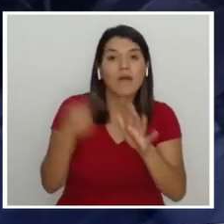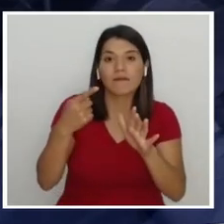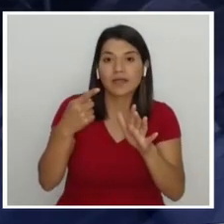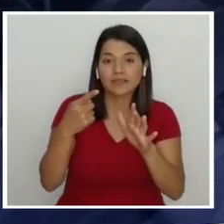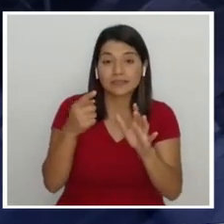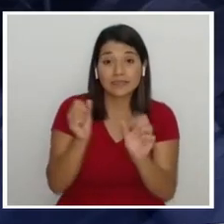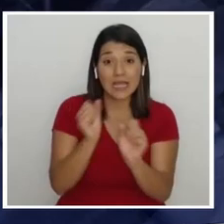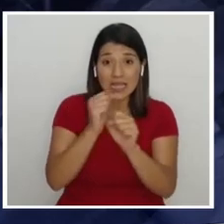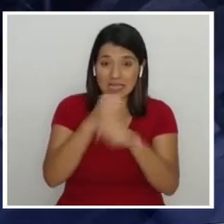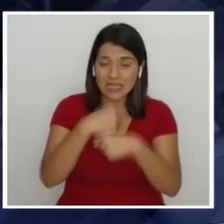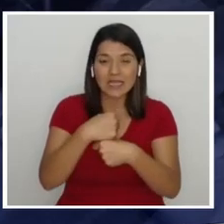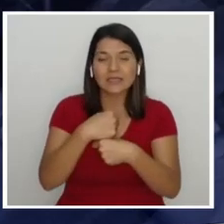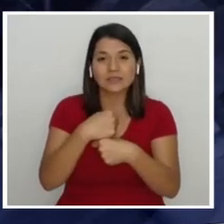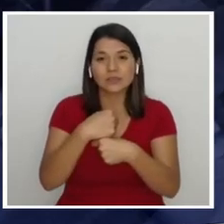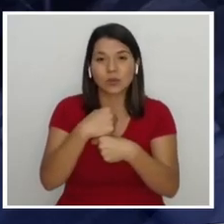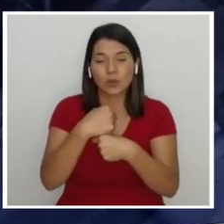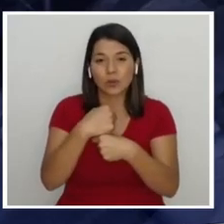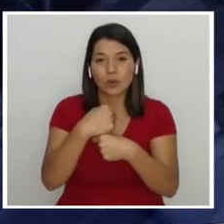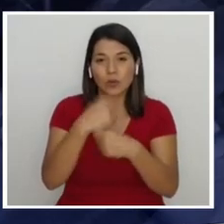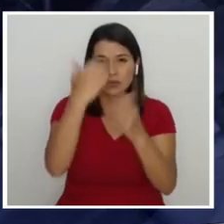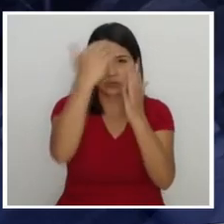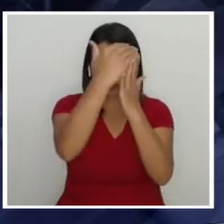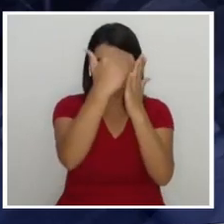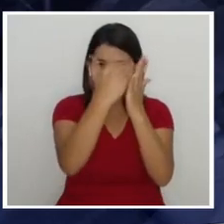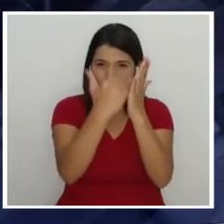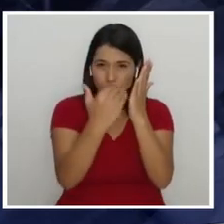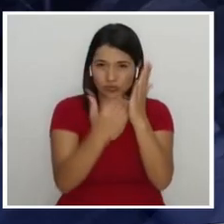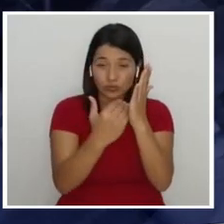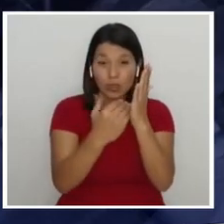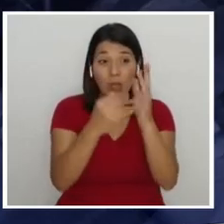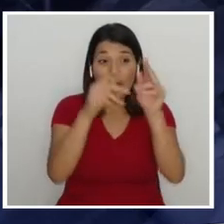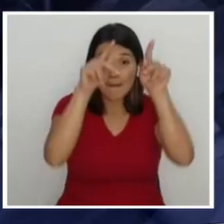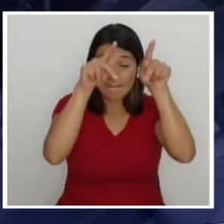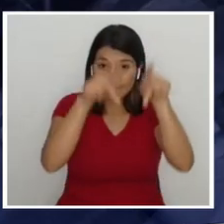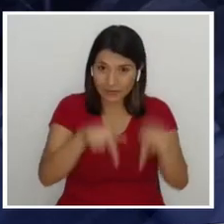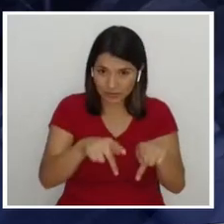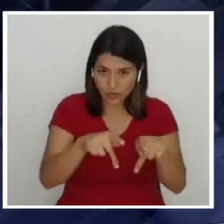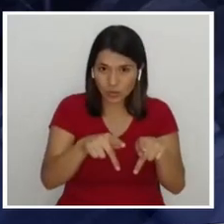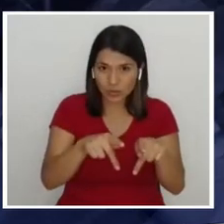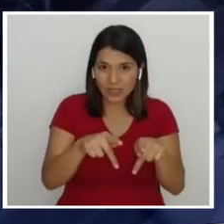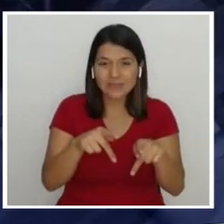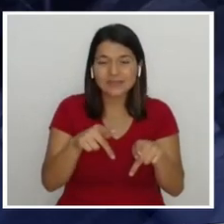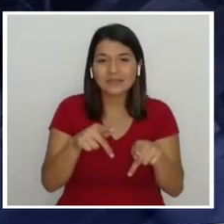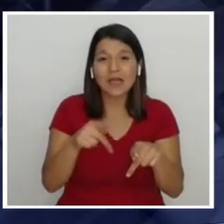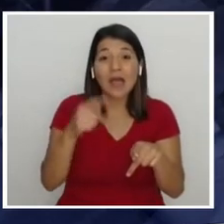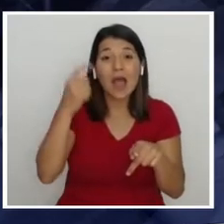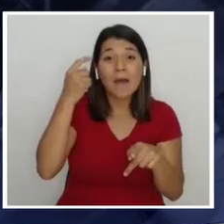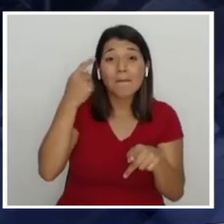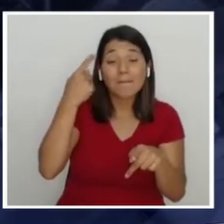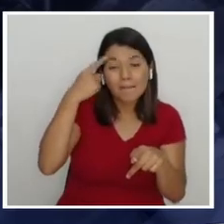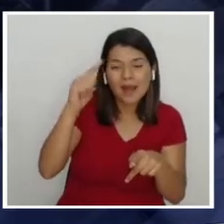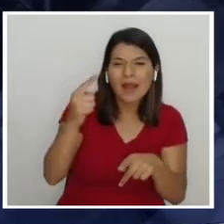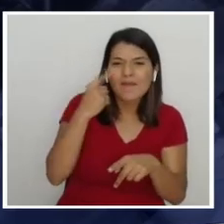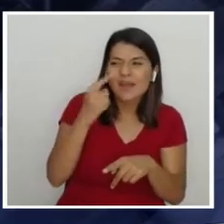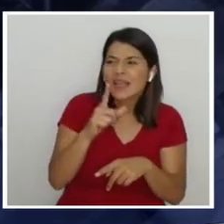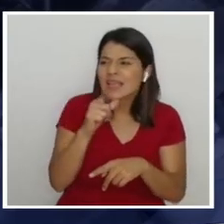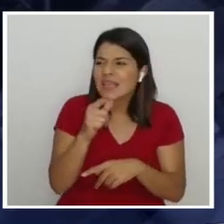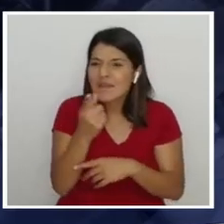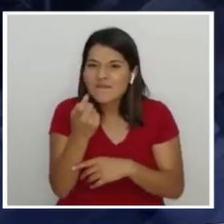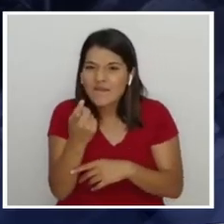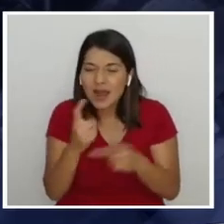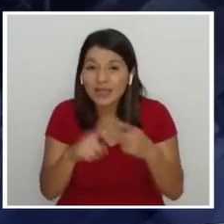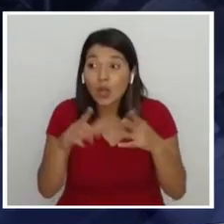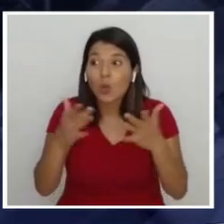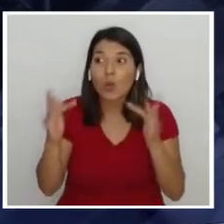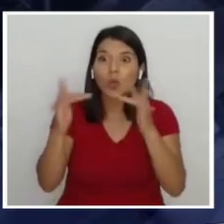cantidad de listas de personas posibles para ver quiénes faltaban, cómo conseguíamos los contactos de familiares y cómo podíamos